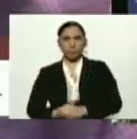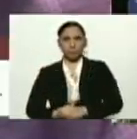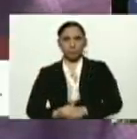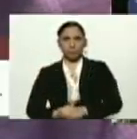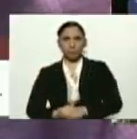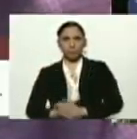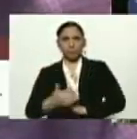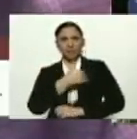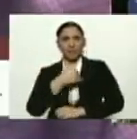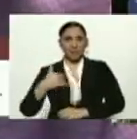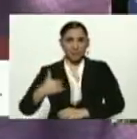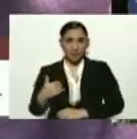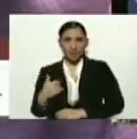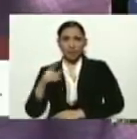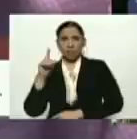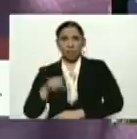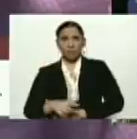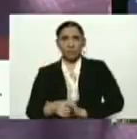Quiere inclusive